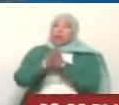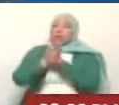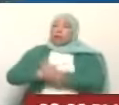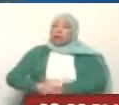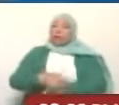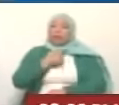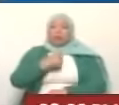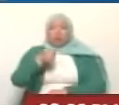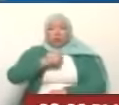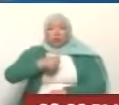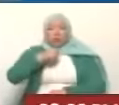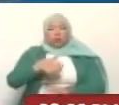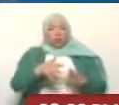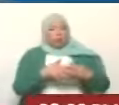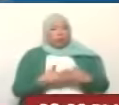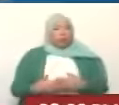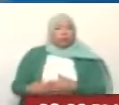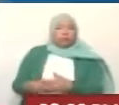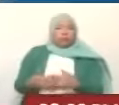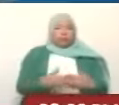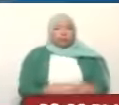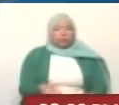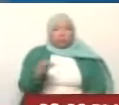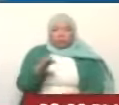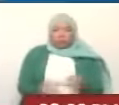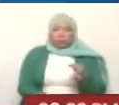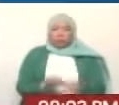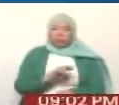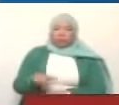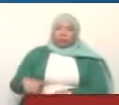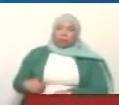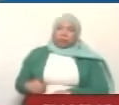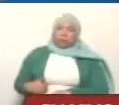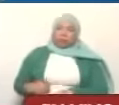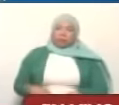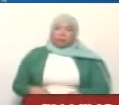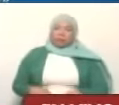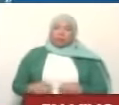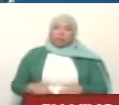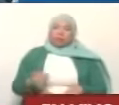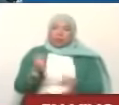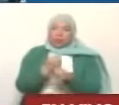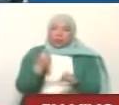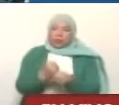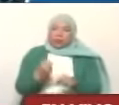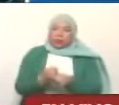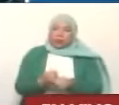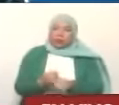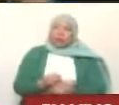colonialismo de ningún imperio, de ningunos apellidos, de ninguna derecha. No nos calamos colonialismo.